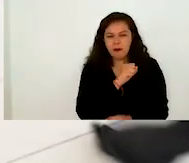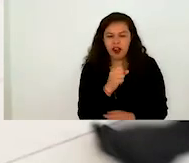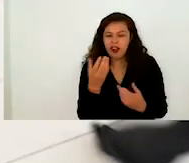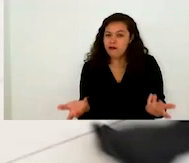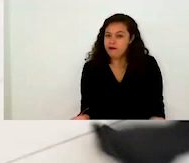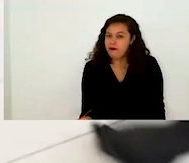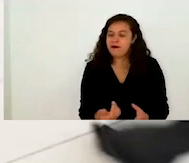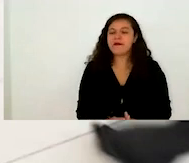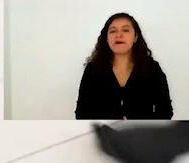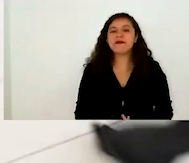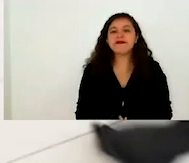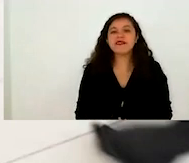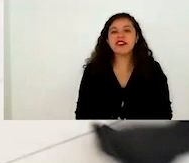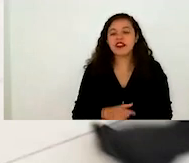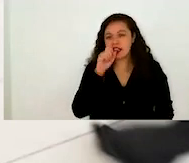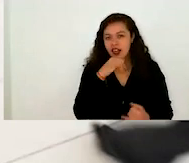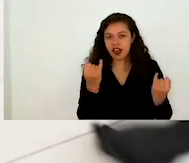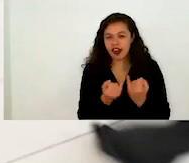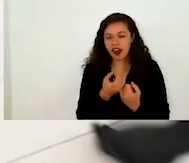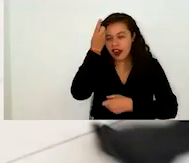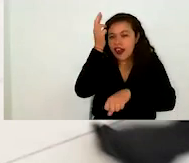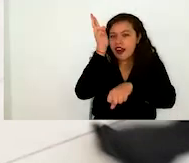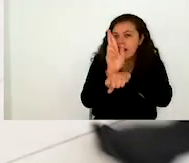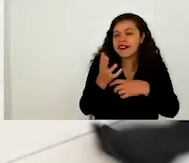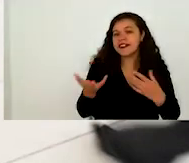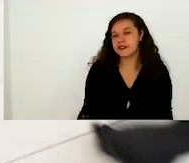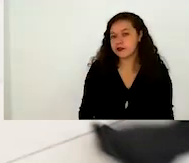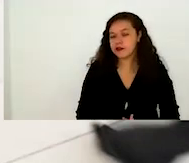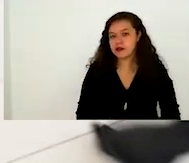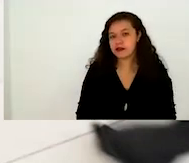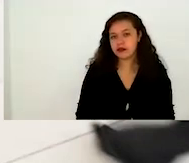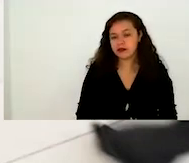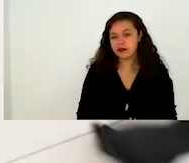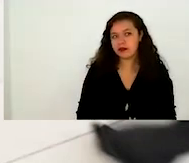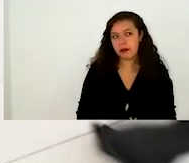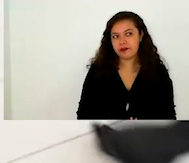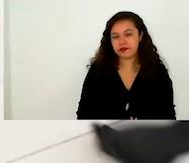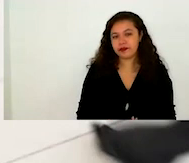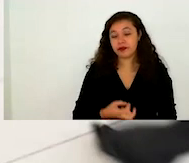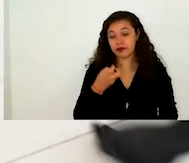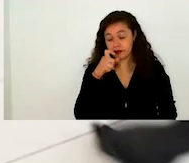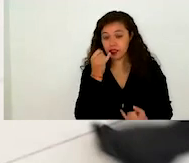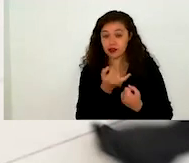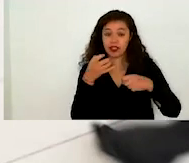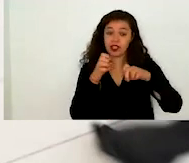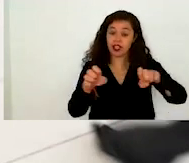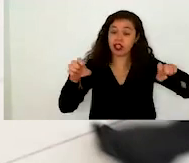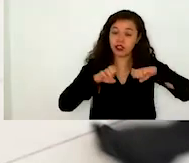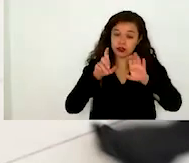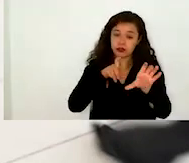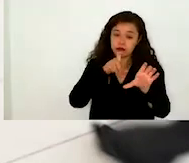y también hasta con un director porque también es parte del equipo